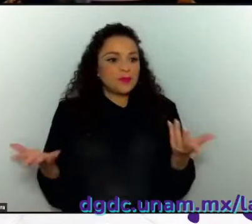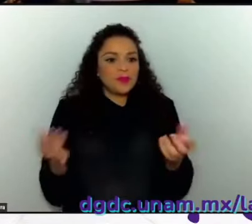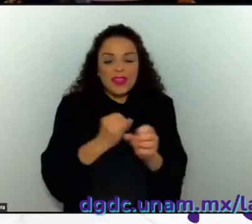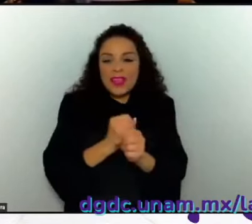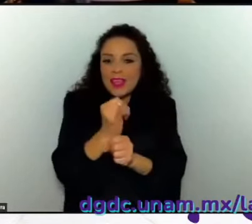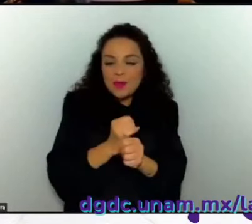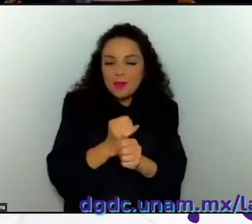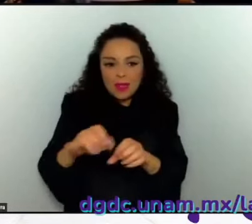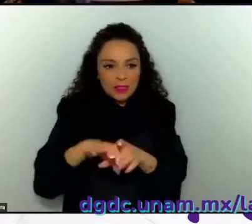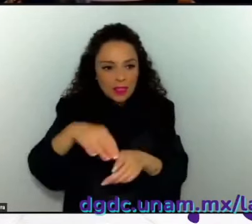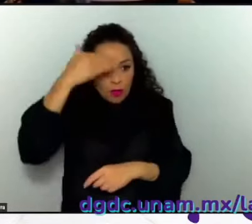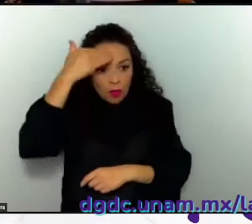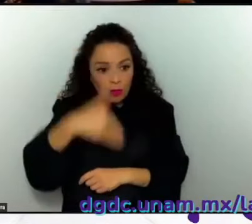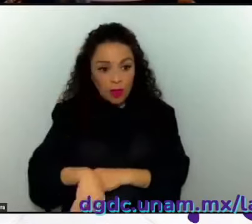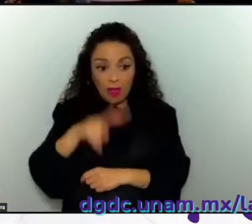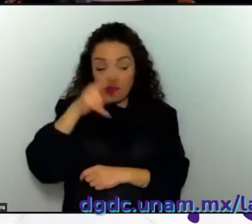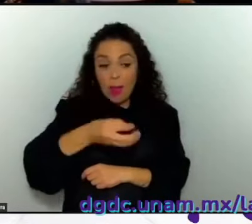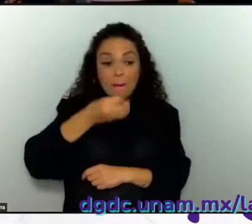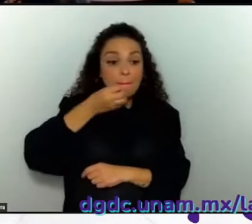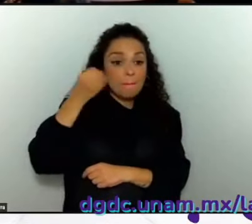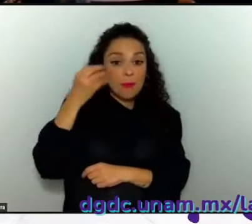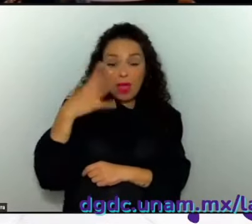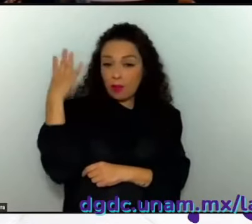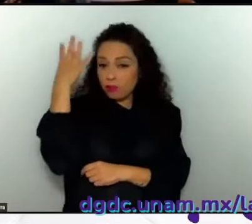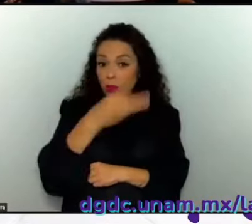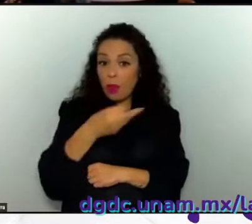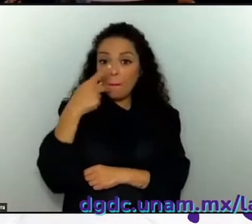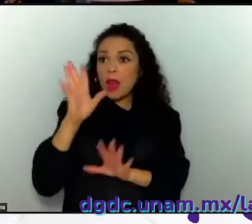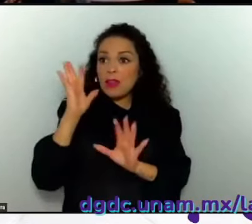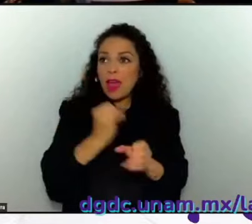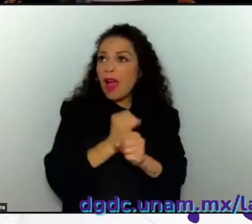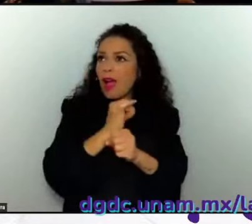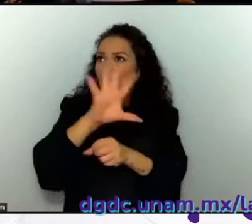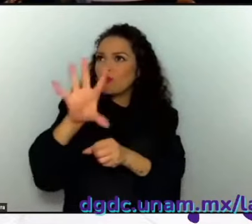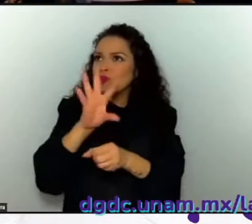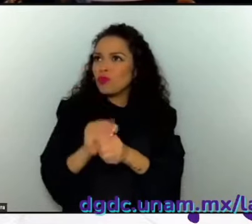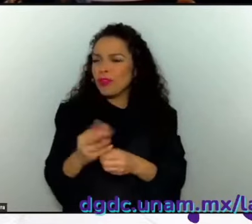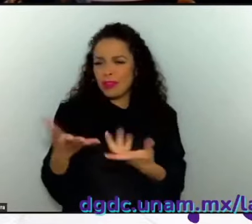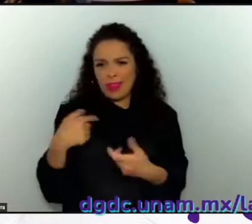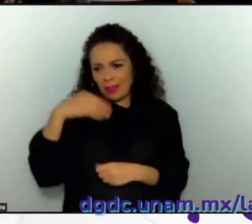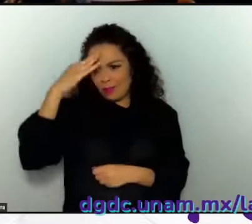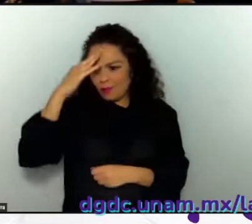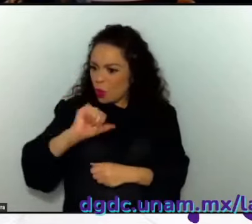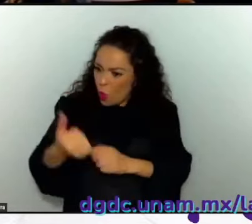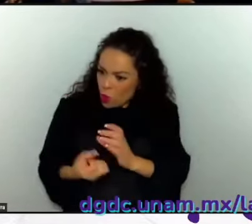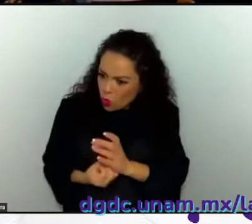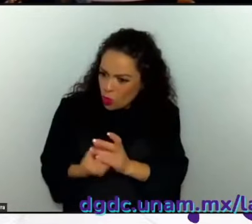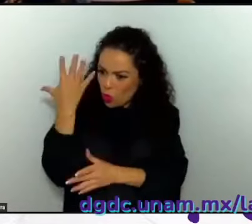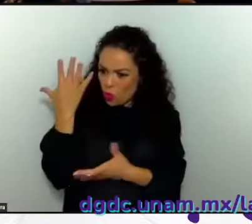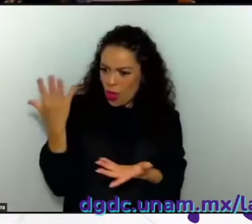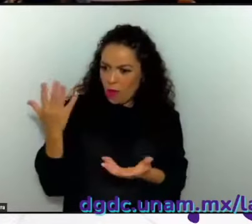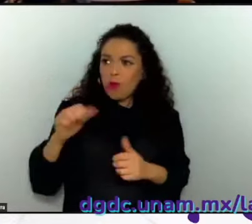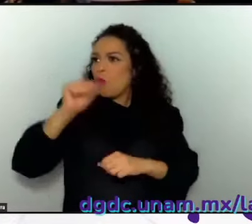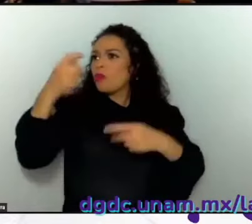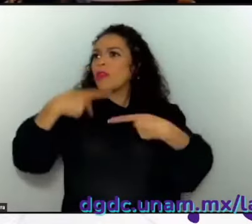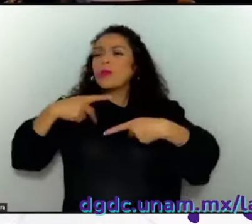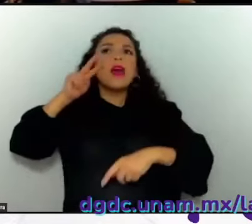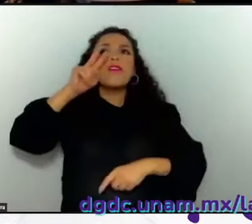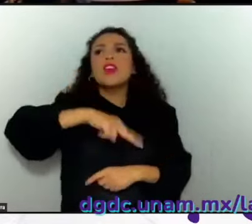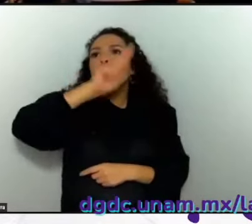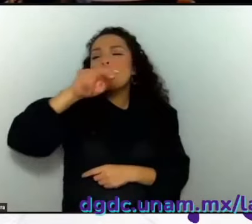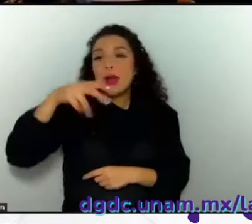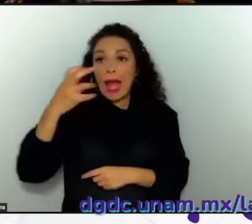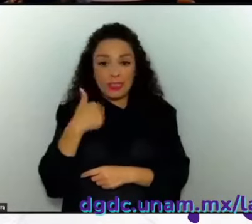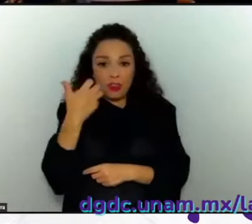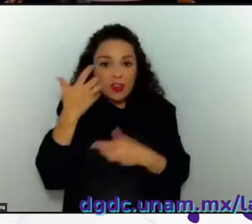nuestro planeta es maravilloso, pero de alguna manera ya se exploró todo. Entonces, yo digo, quiero encontrar algo nuevo, alguien que nunca nadie haya visto. Entonces, ir a